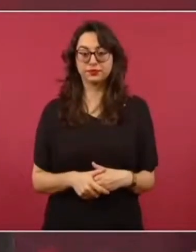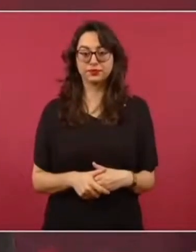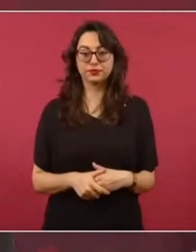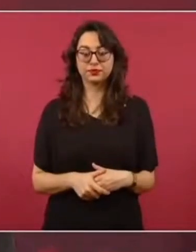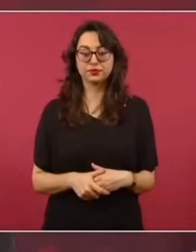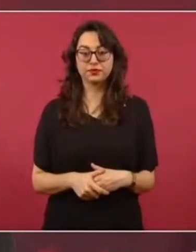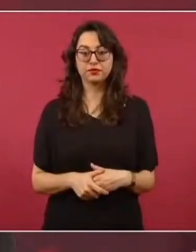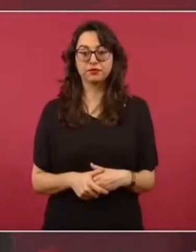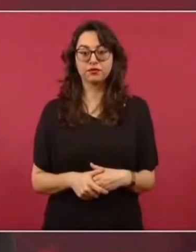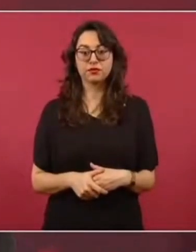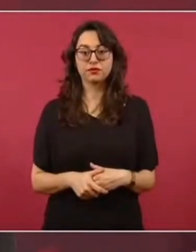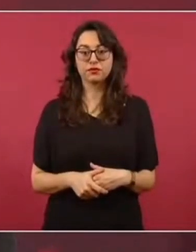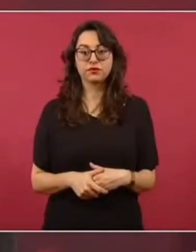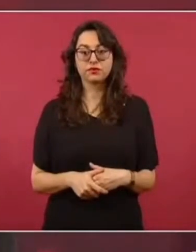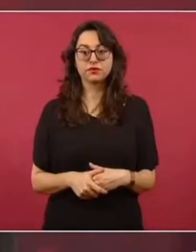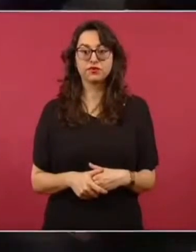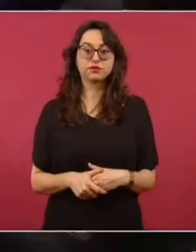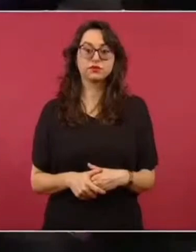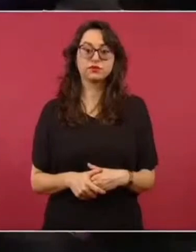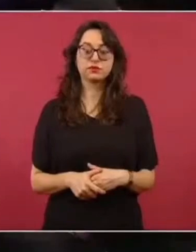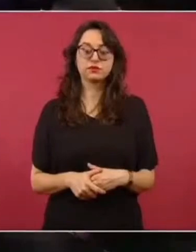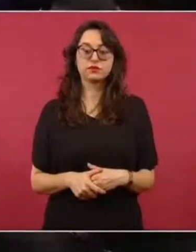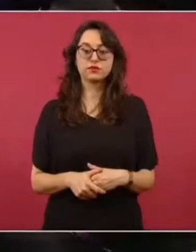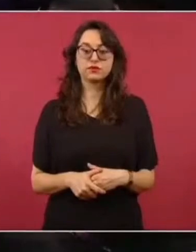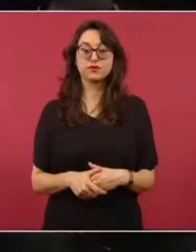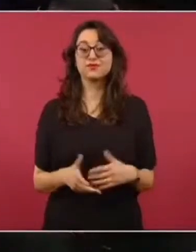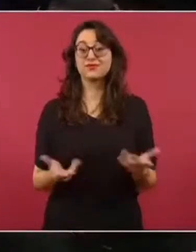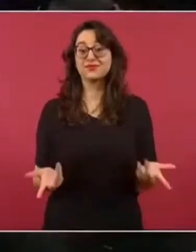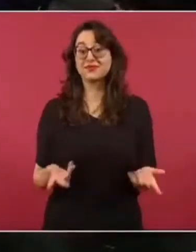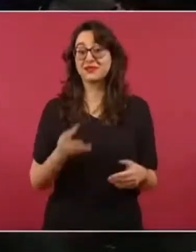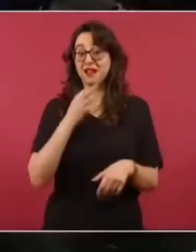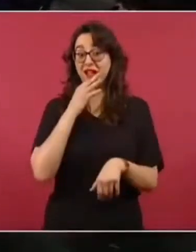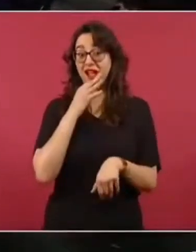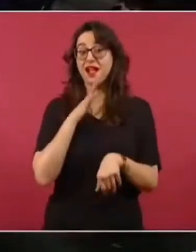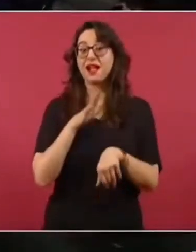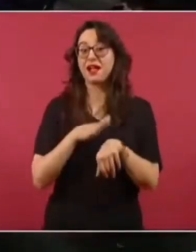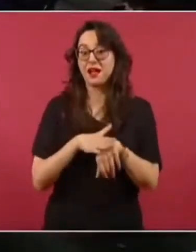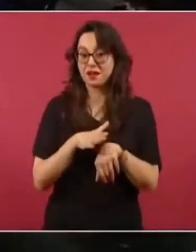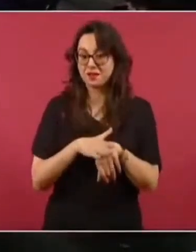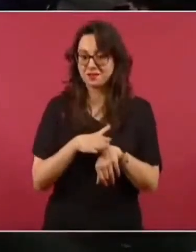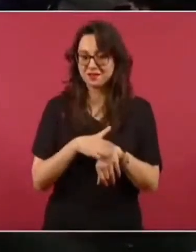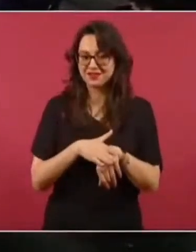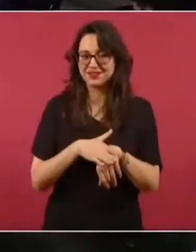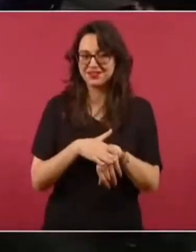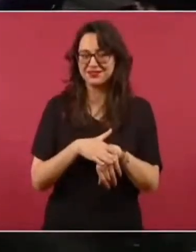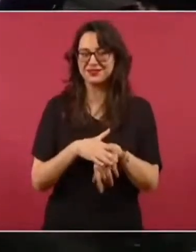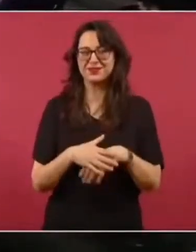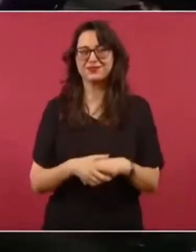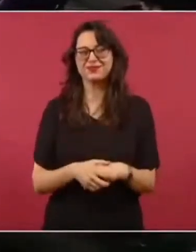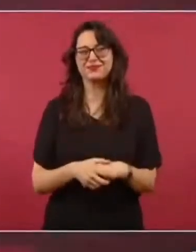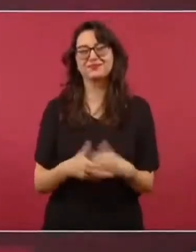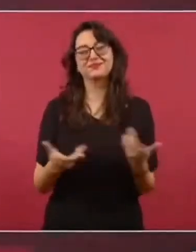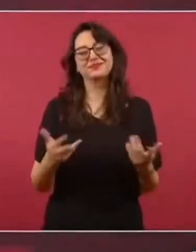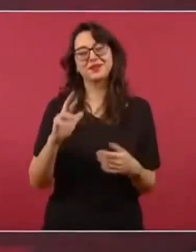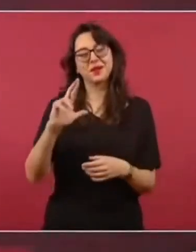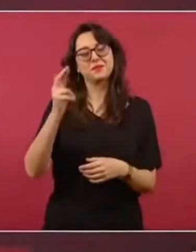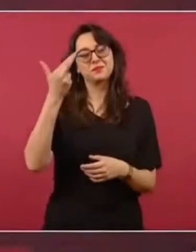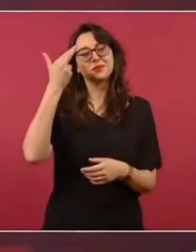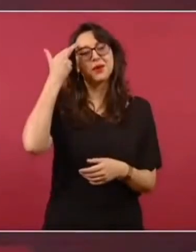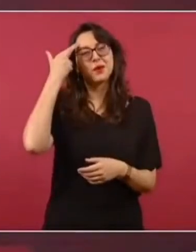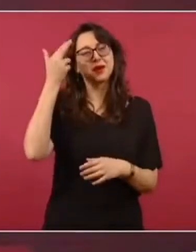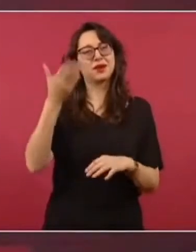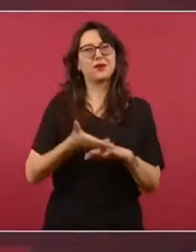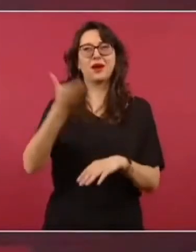queridos telegrafistas de los pueblos que llevaban el telegrama, pero que antes de